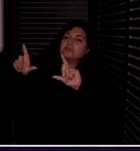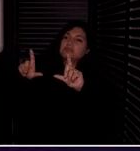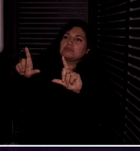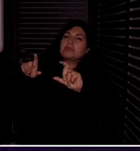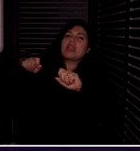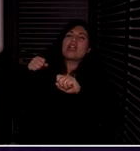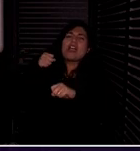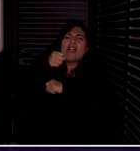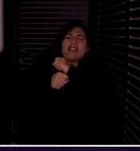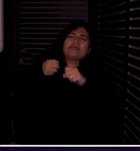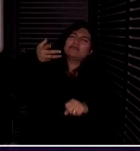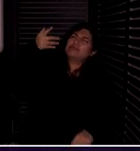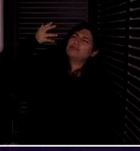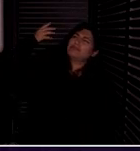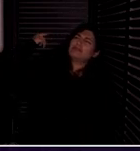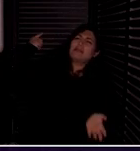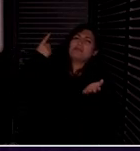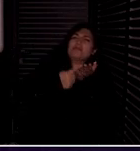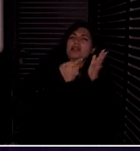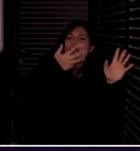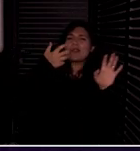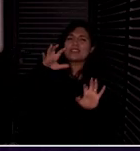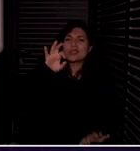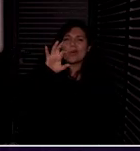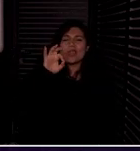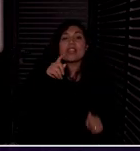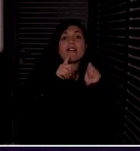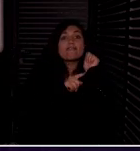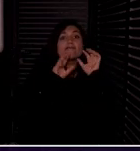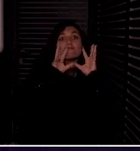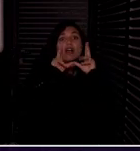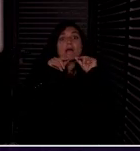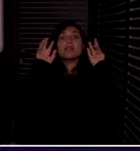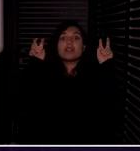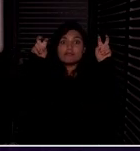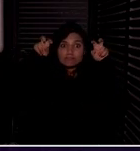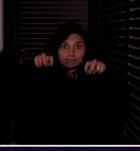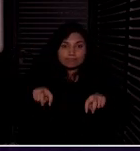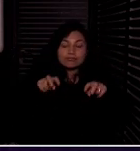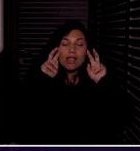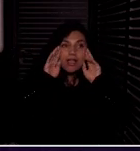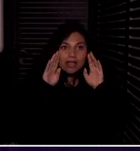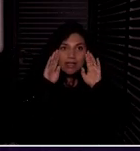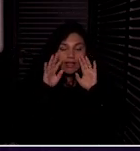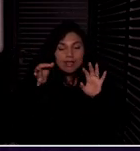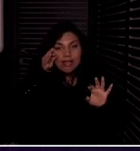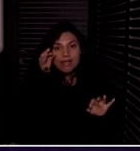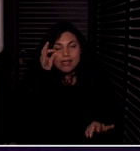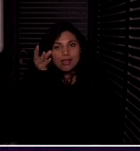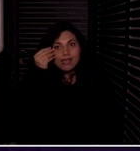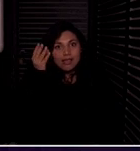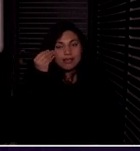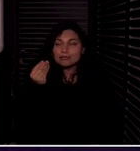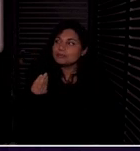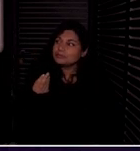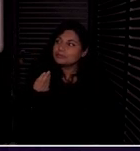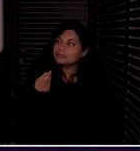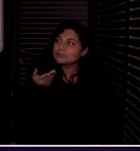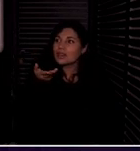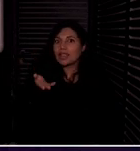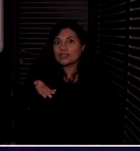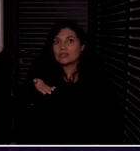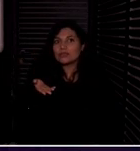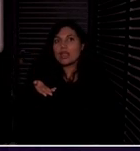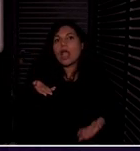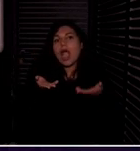50, siendo el espacio de reunión familiar, de consumo cultural. Claro, si consideramos la televisión eso, en la era del Smart